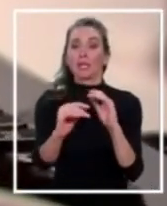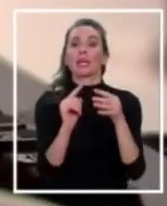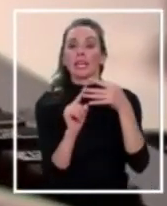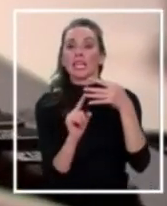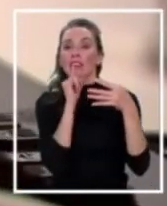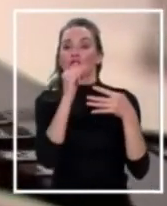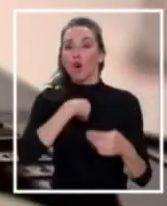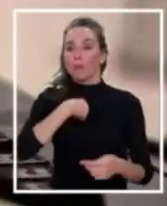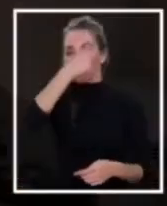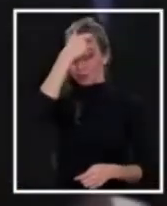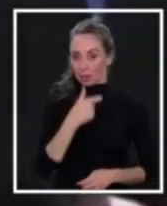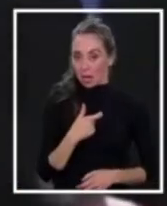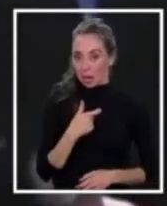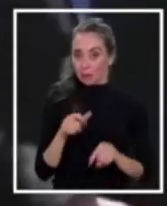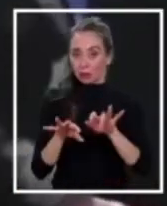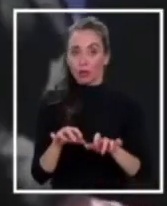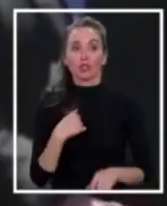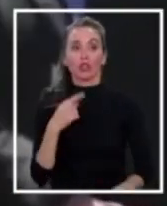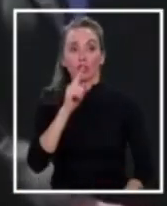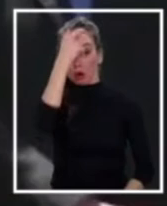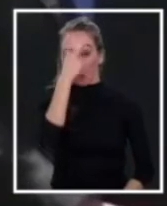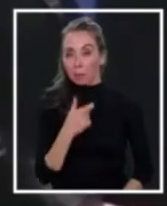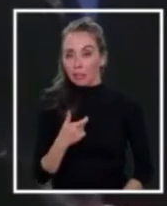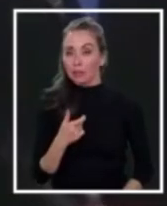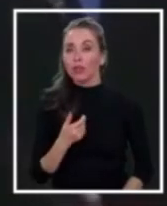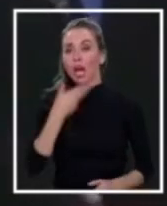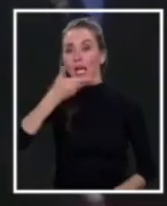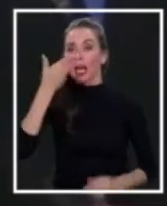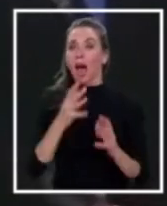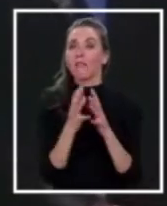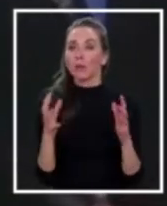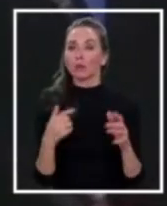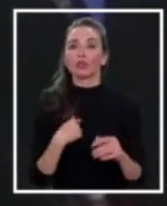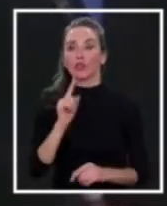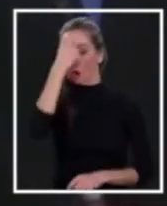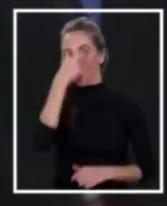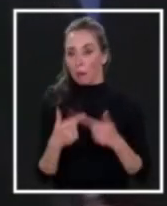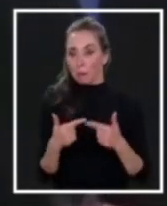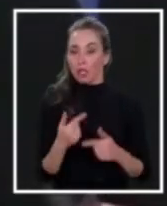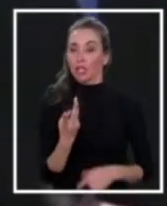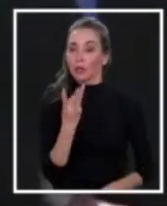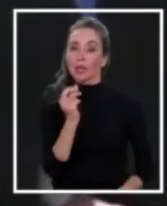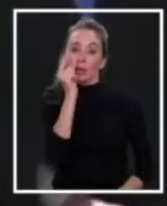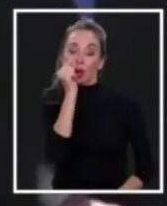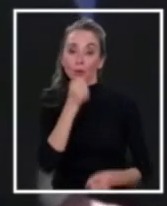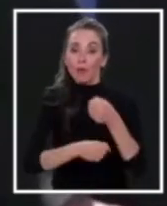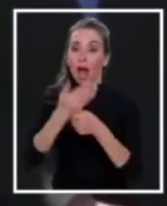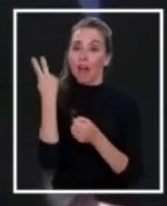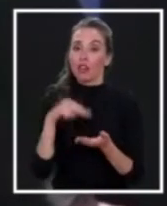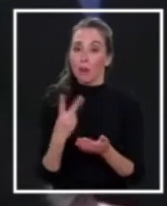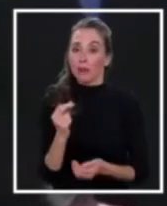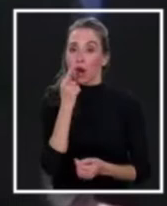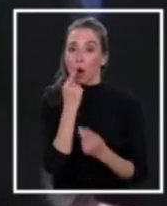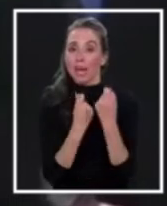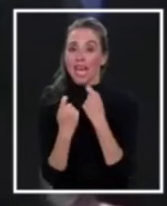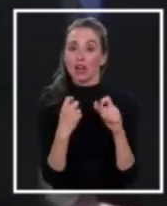datos personales. Yo no soy una persona de muchas palabras porque no soy político. Fue el 30 de octubre del 2020 cuando el